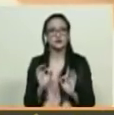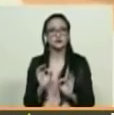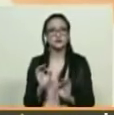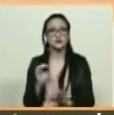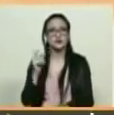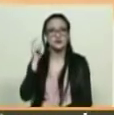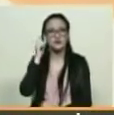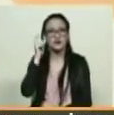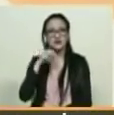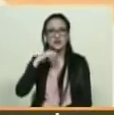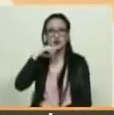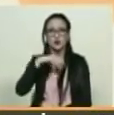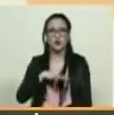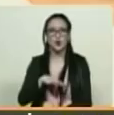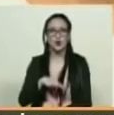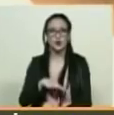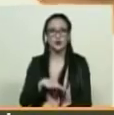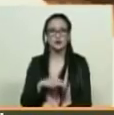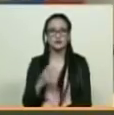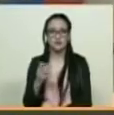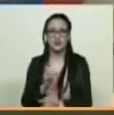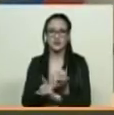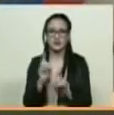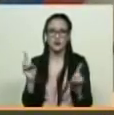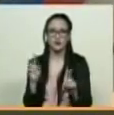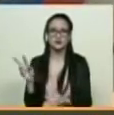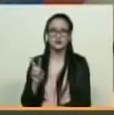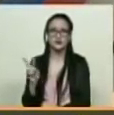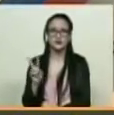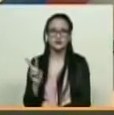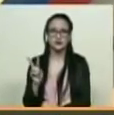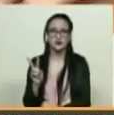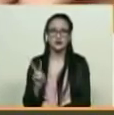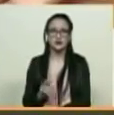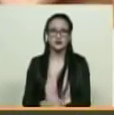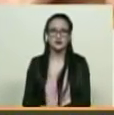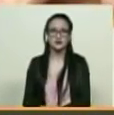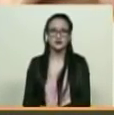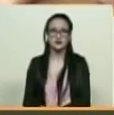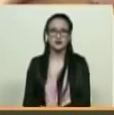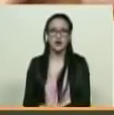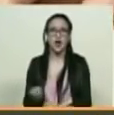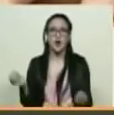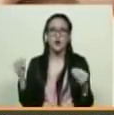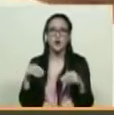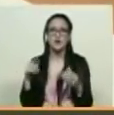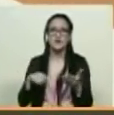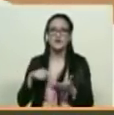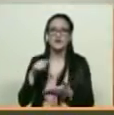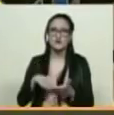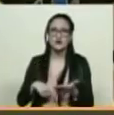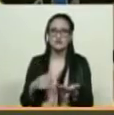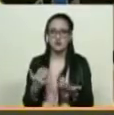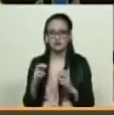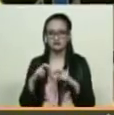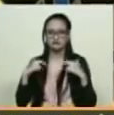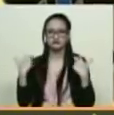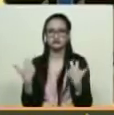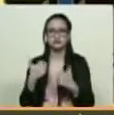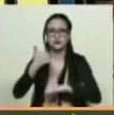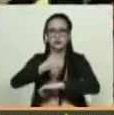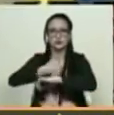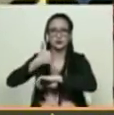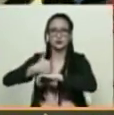fecha histórica para la democracia venezolana. Un acuerdo que se firma en presencia de todas las autoridades